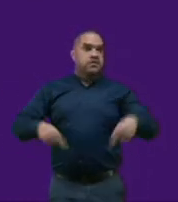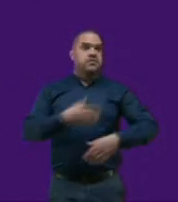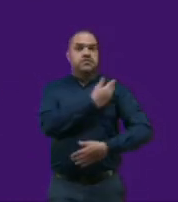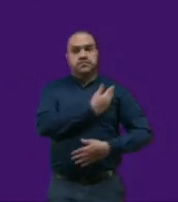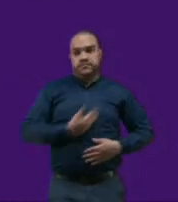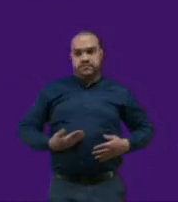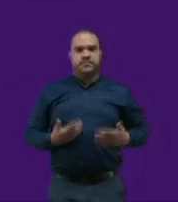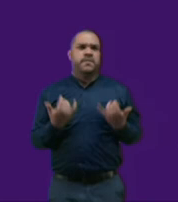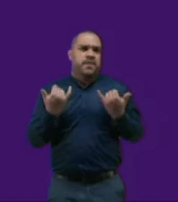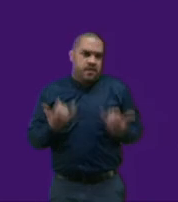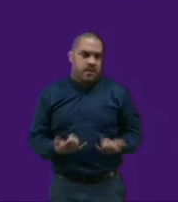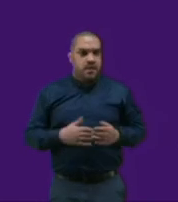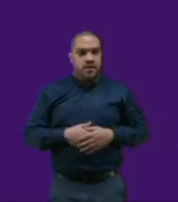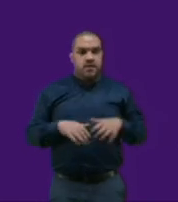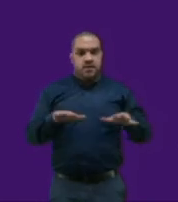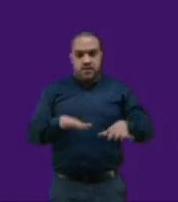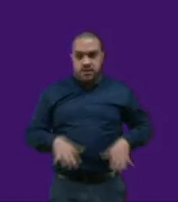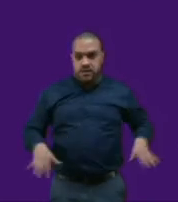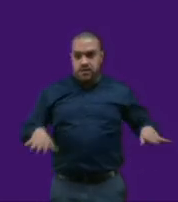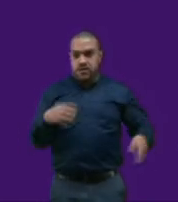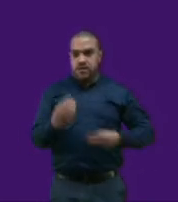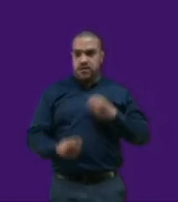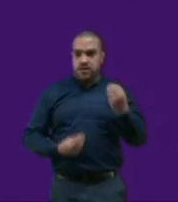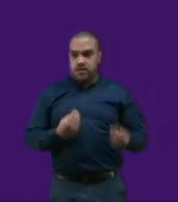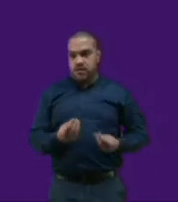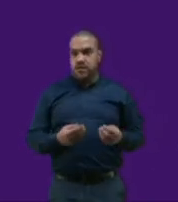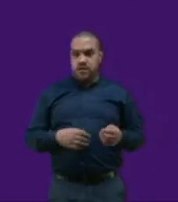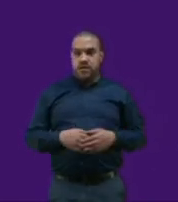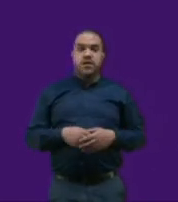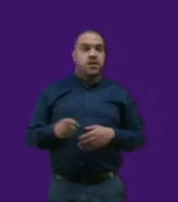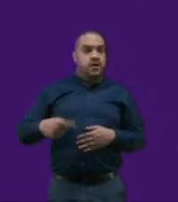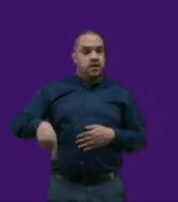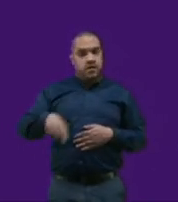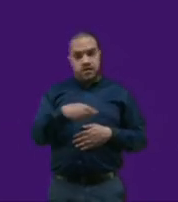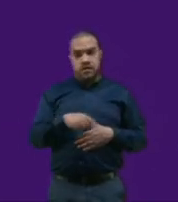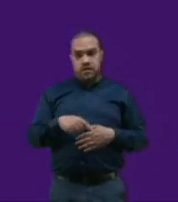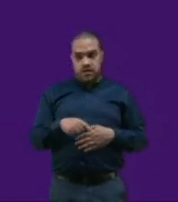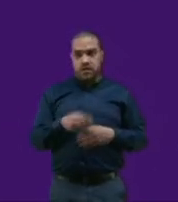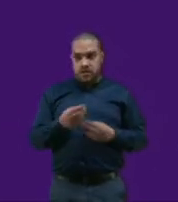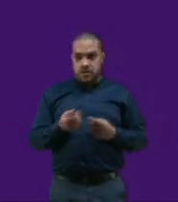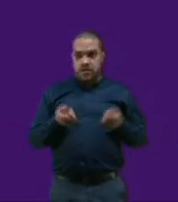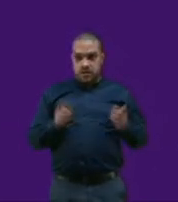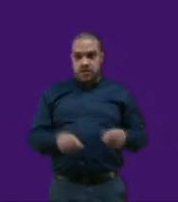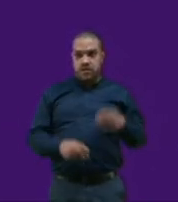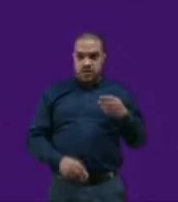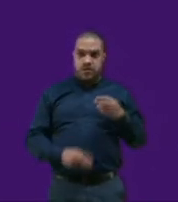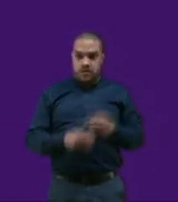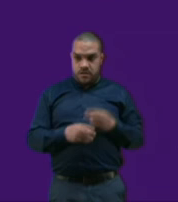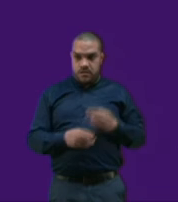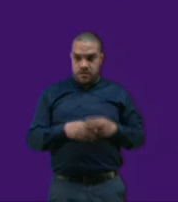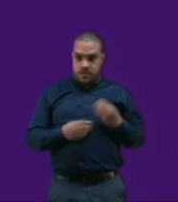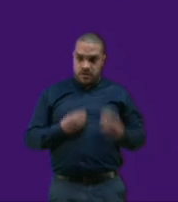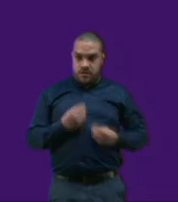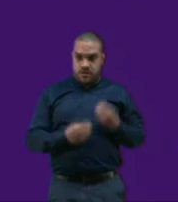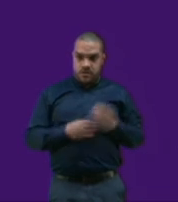para poder dar ese paso y ese salto gigante y poder volvernos el próximo